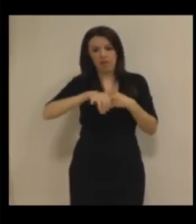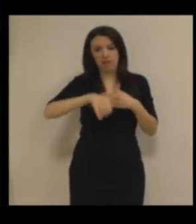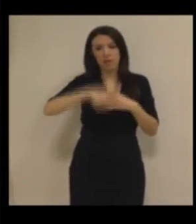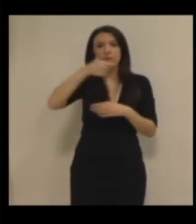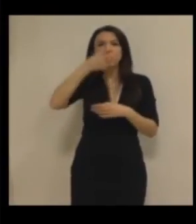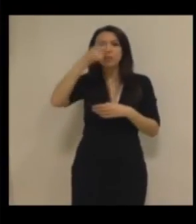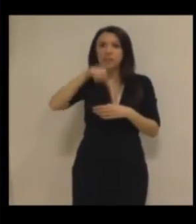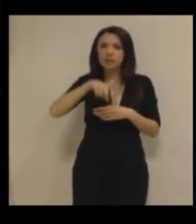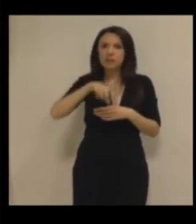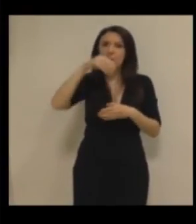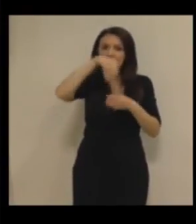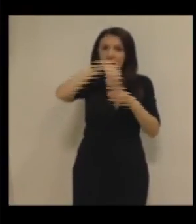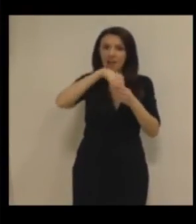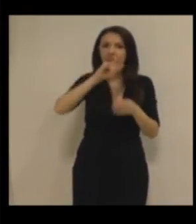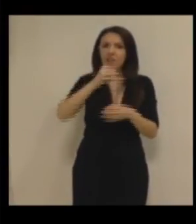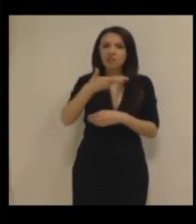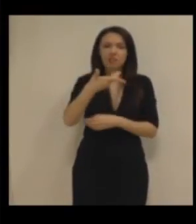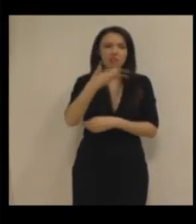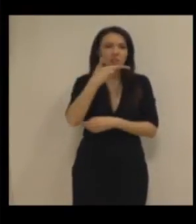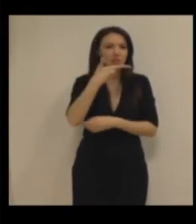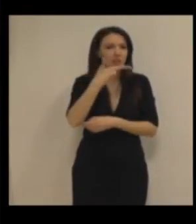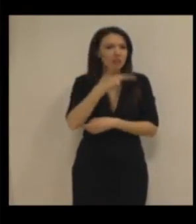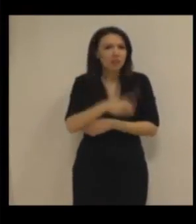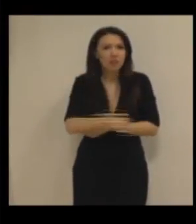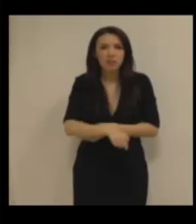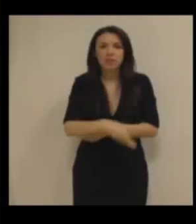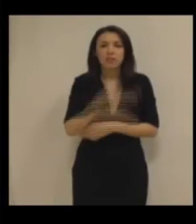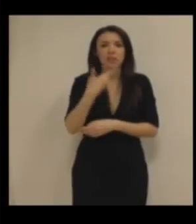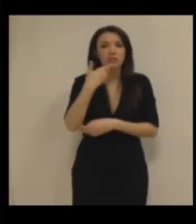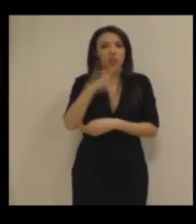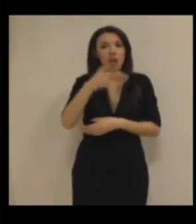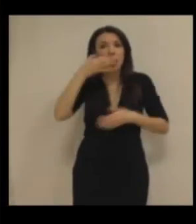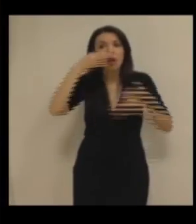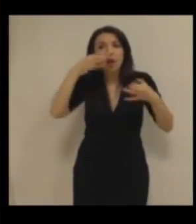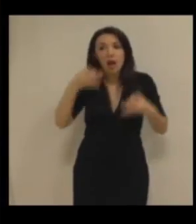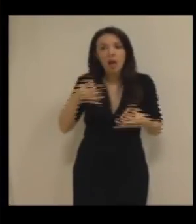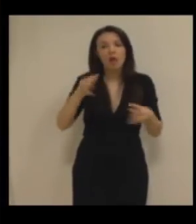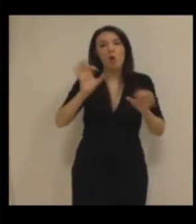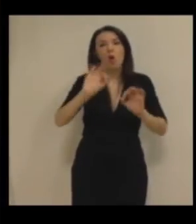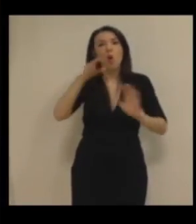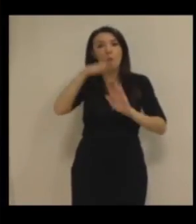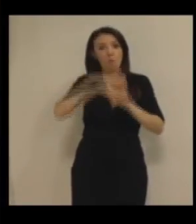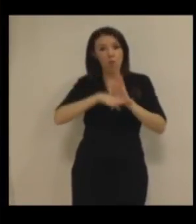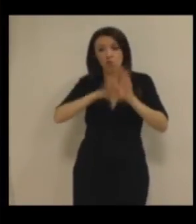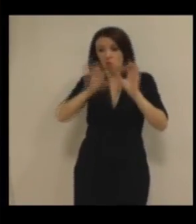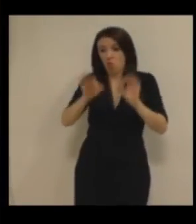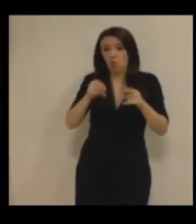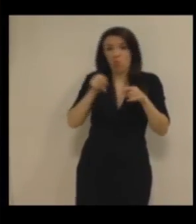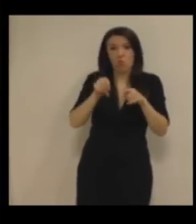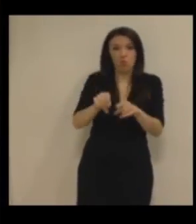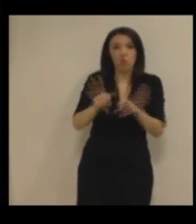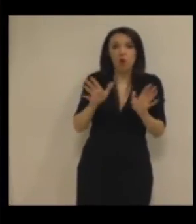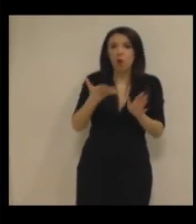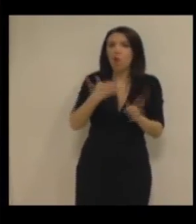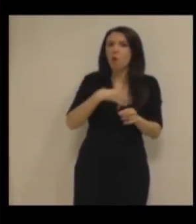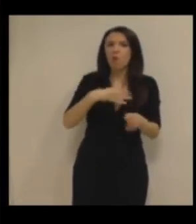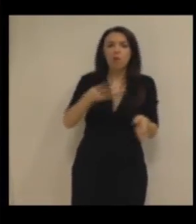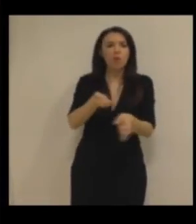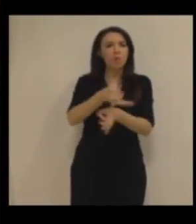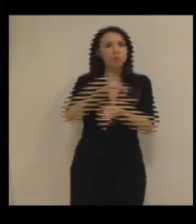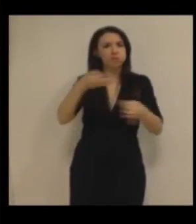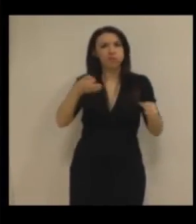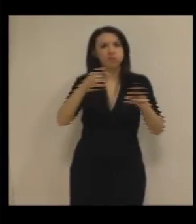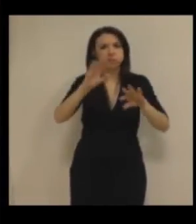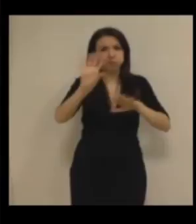también existe un desconocimiento enorme de aquellas realidades o aquellos proyectos como el vuestro, que podrían